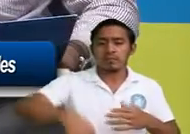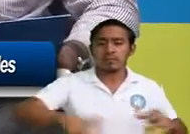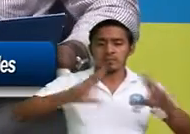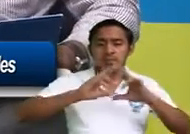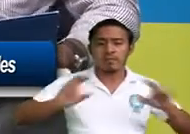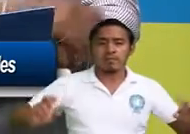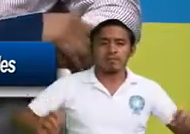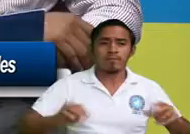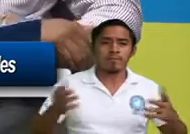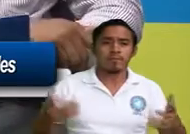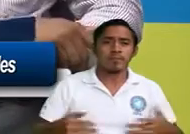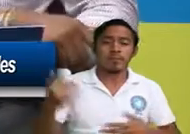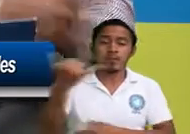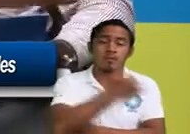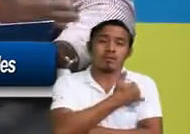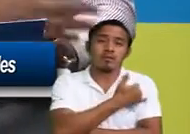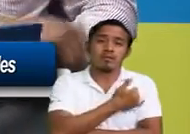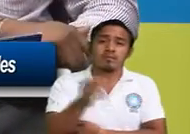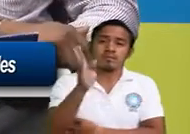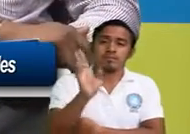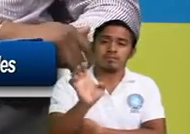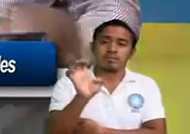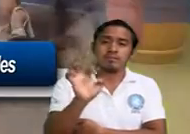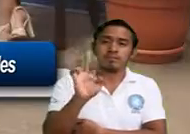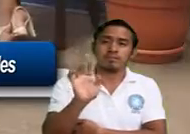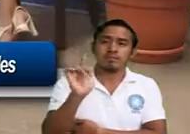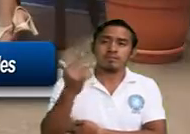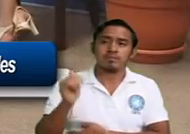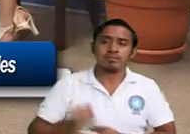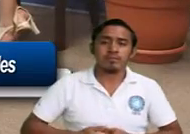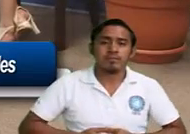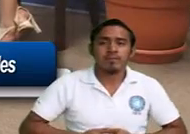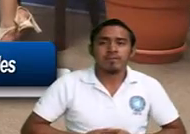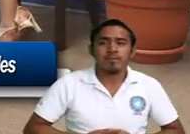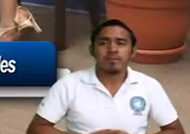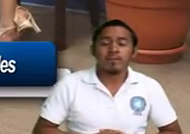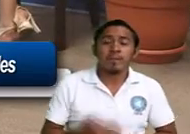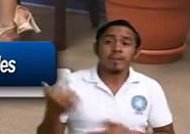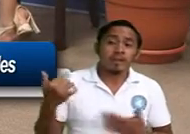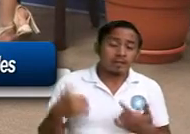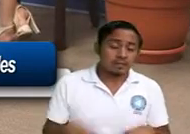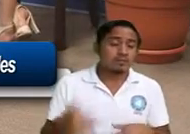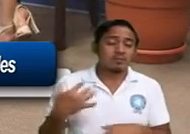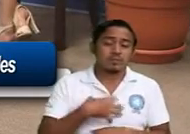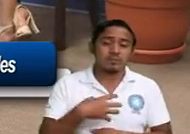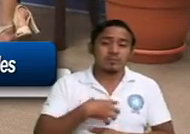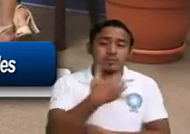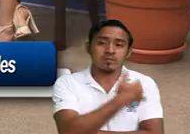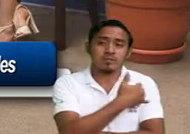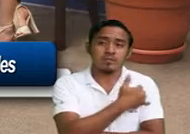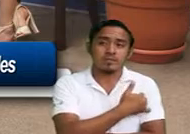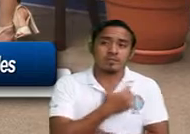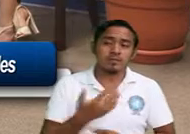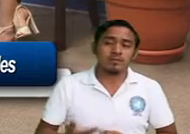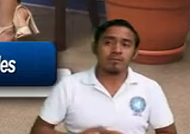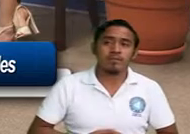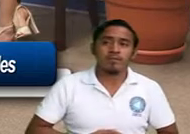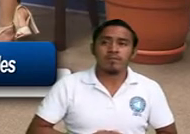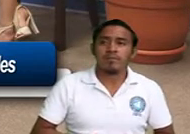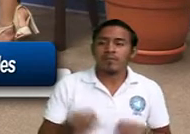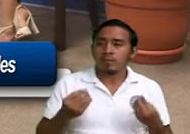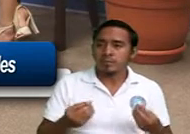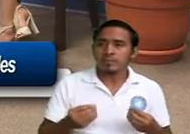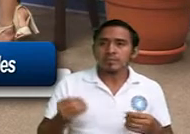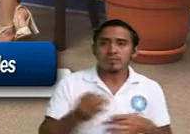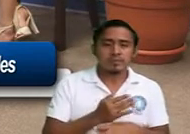caso hablando del hospital Berta Calderón. Sí, nosotros como somos un hospital de referencia, recibimos